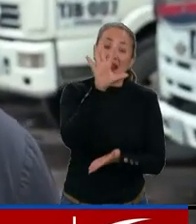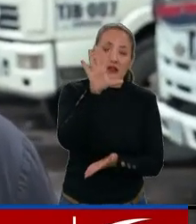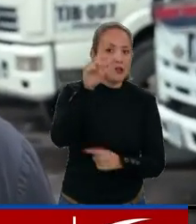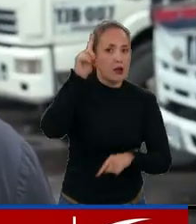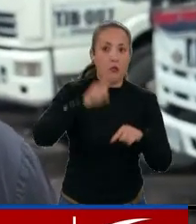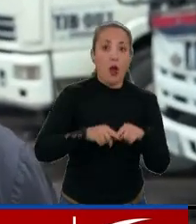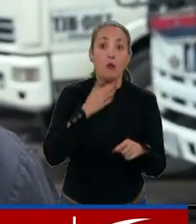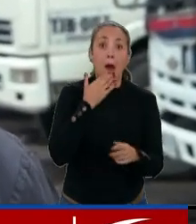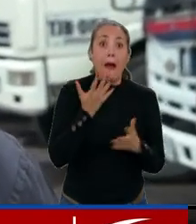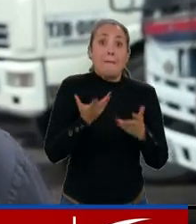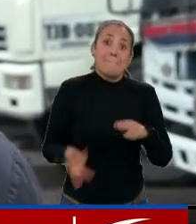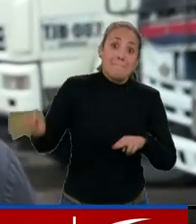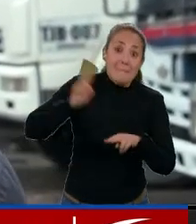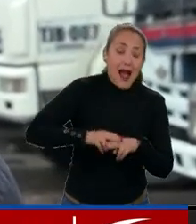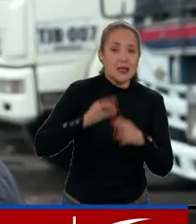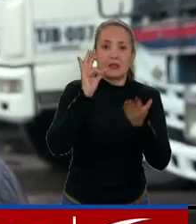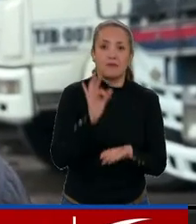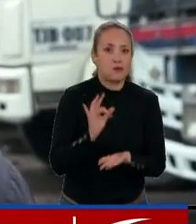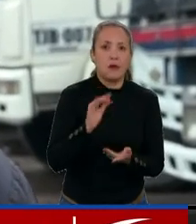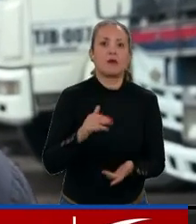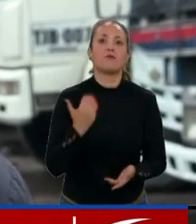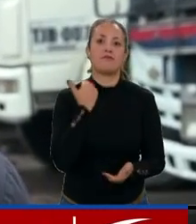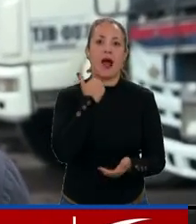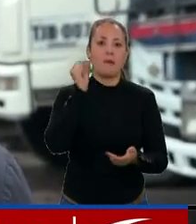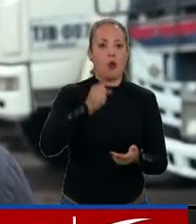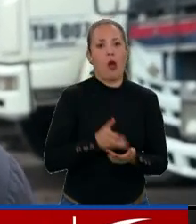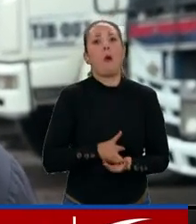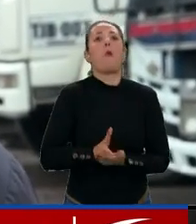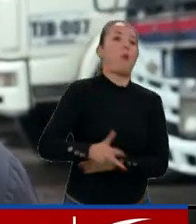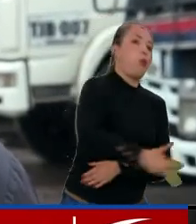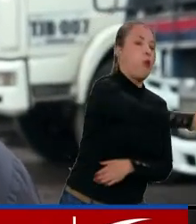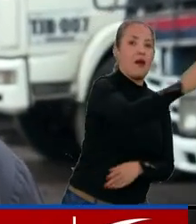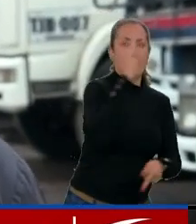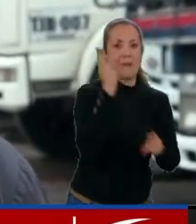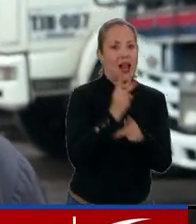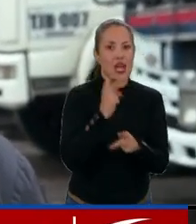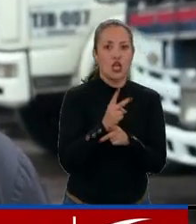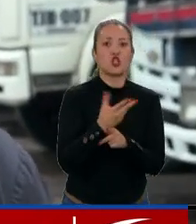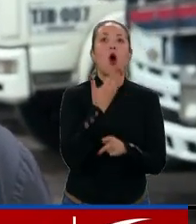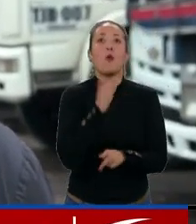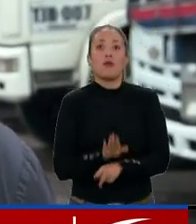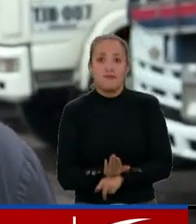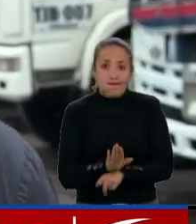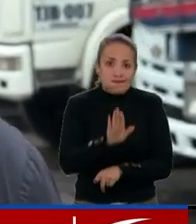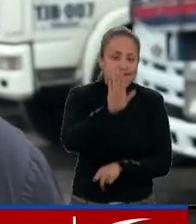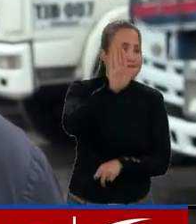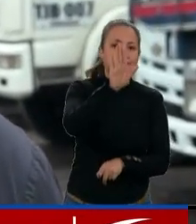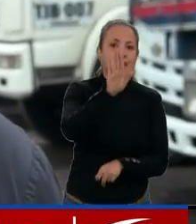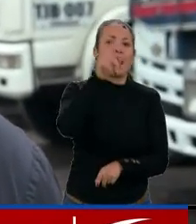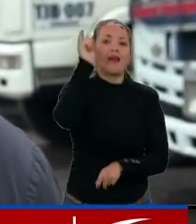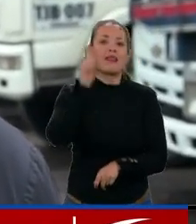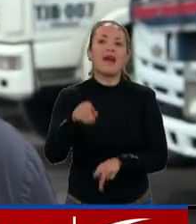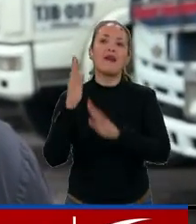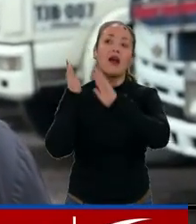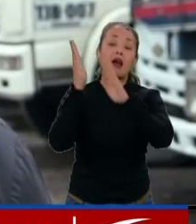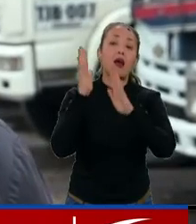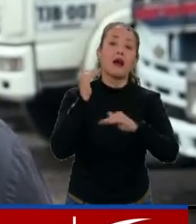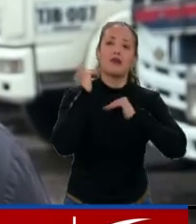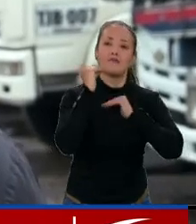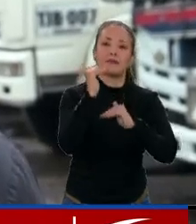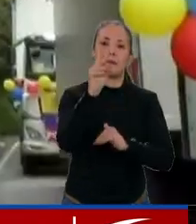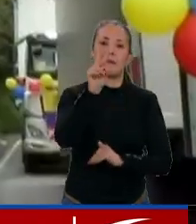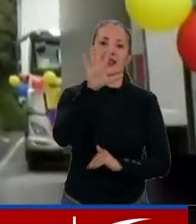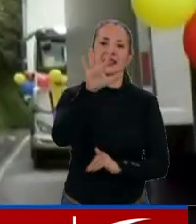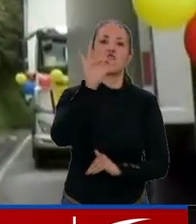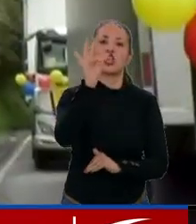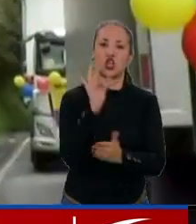empuja mucho, puede pasarse de derecho en las curvas. Y subiendo no le sube, tiene que echar 25 toneladas porque más de ahí no le